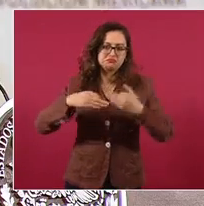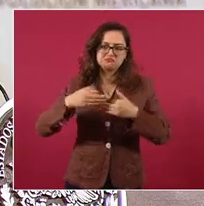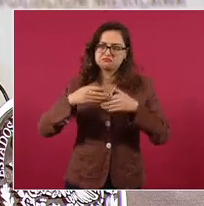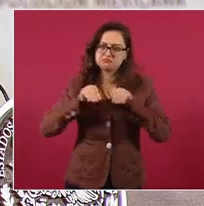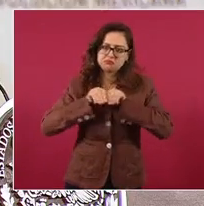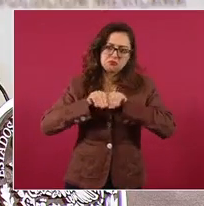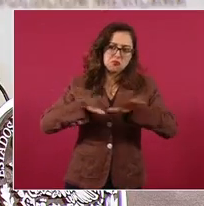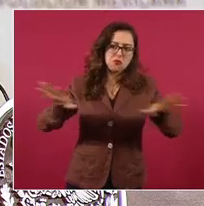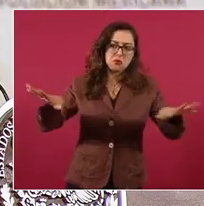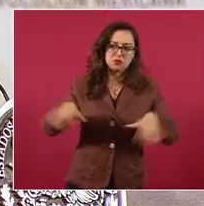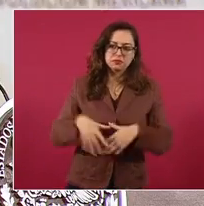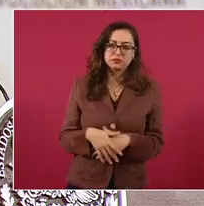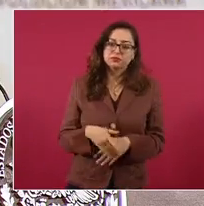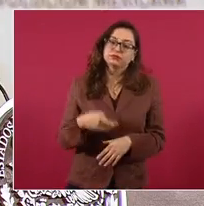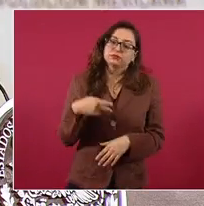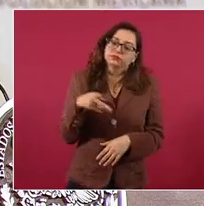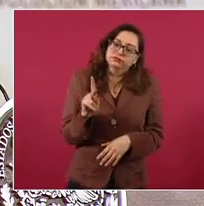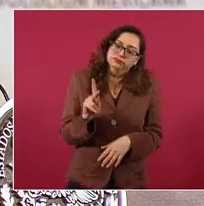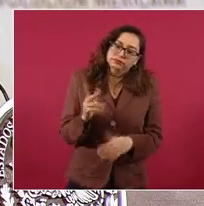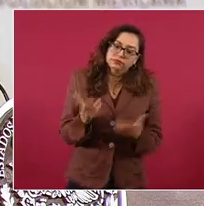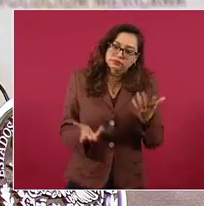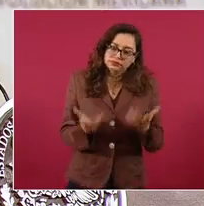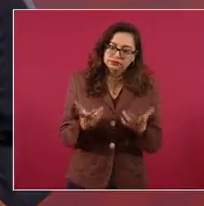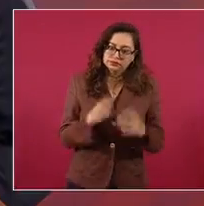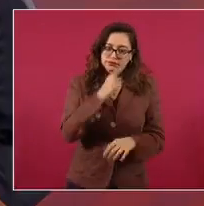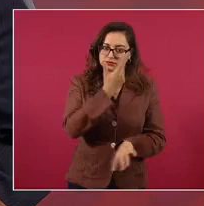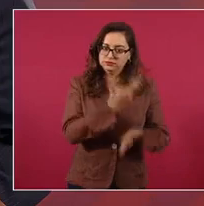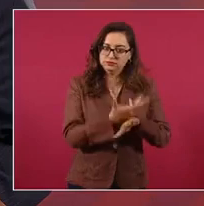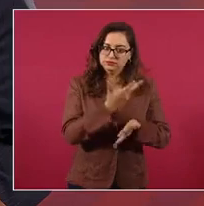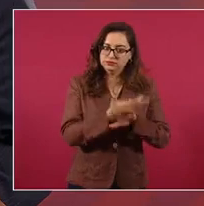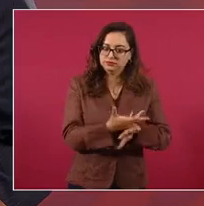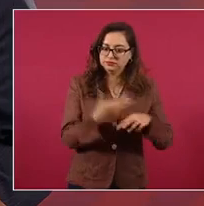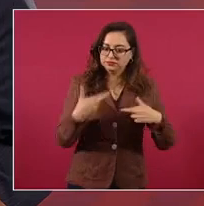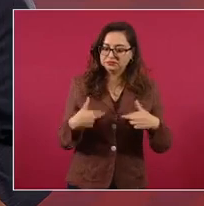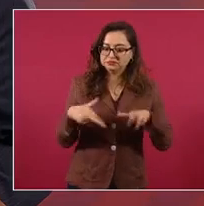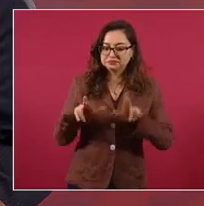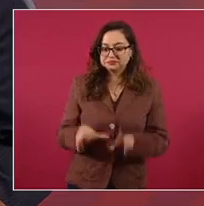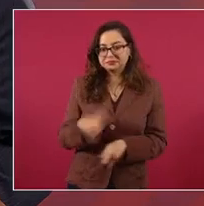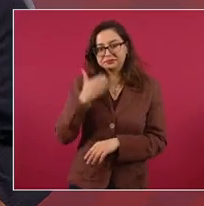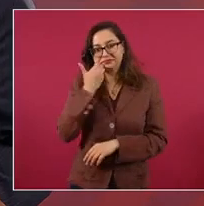Sí, pero si no se puede,